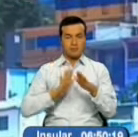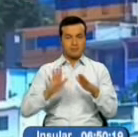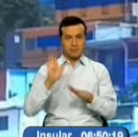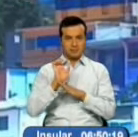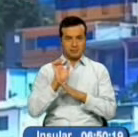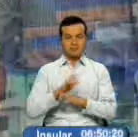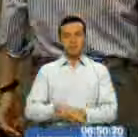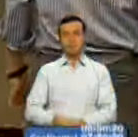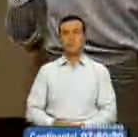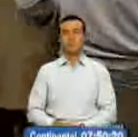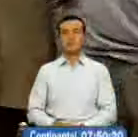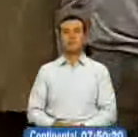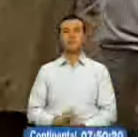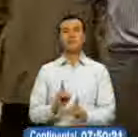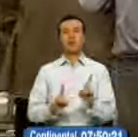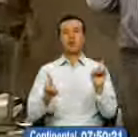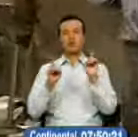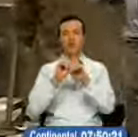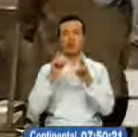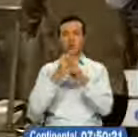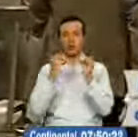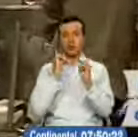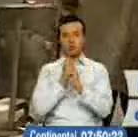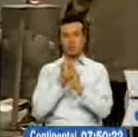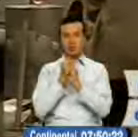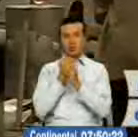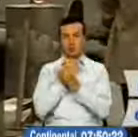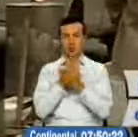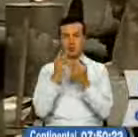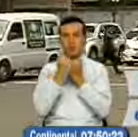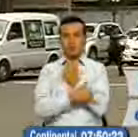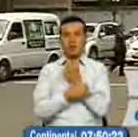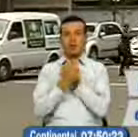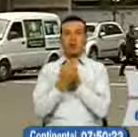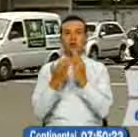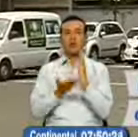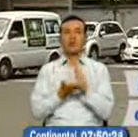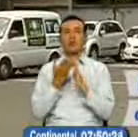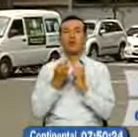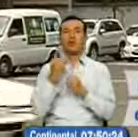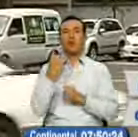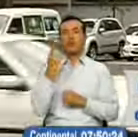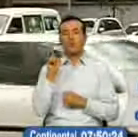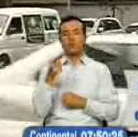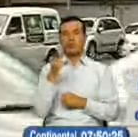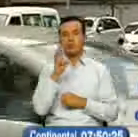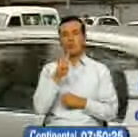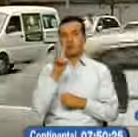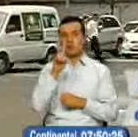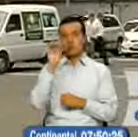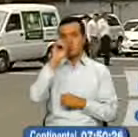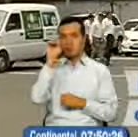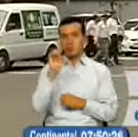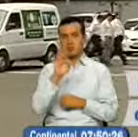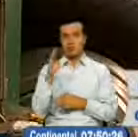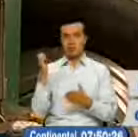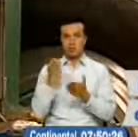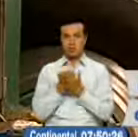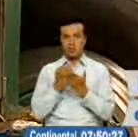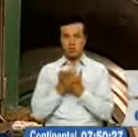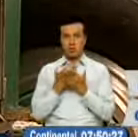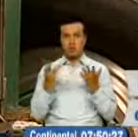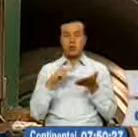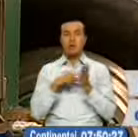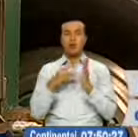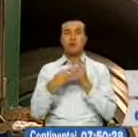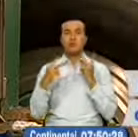gobierno. Según cifras del ex Instituto Emisor, el país registra un crecimiento del 1.42% en su economía, lo que